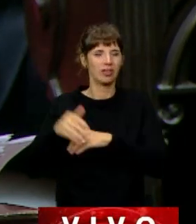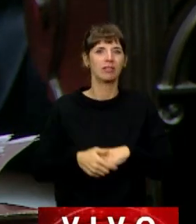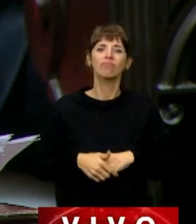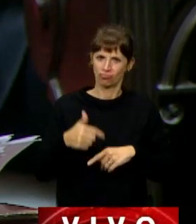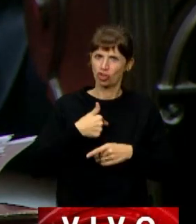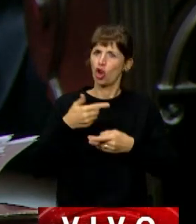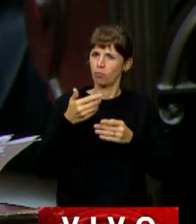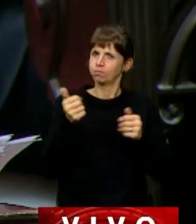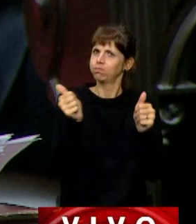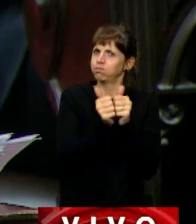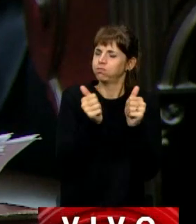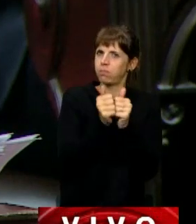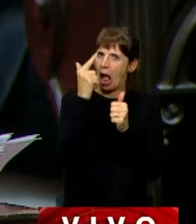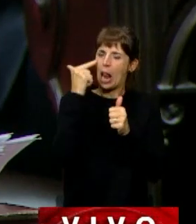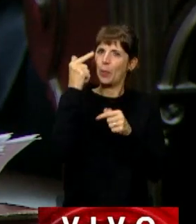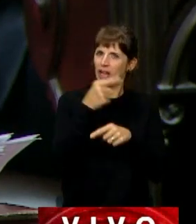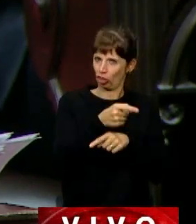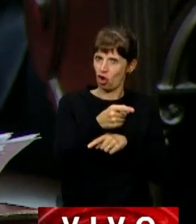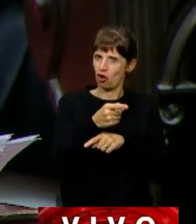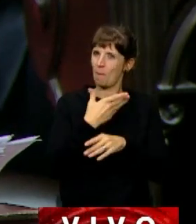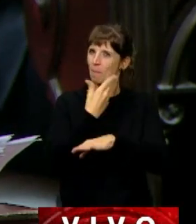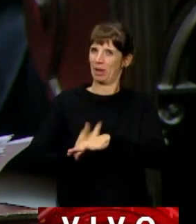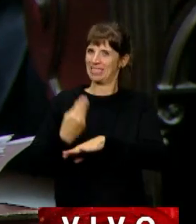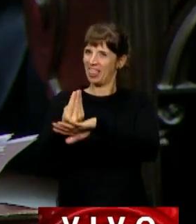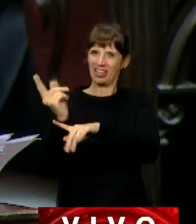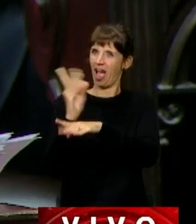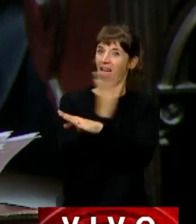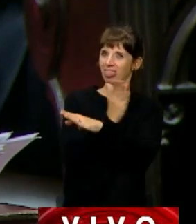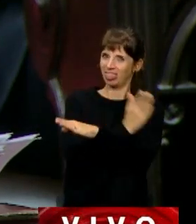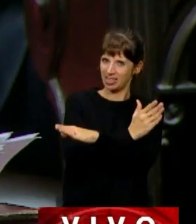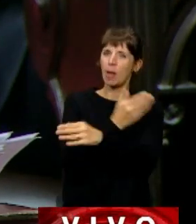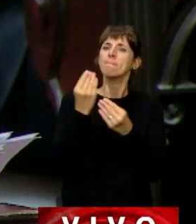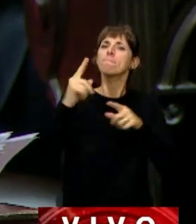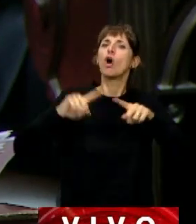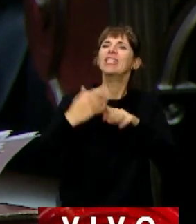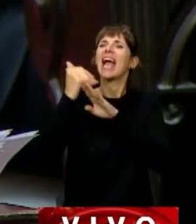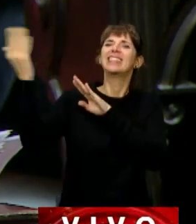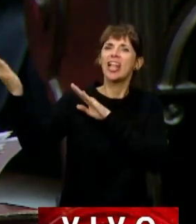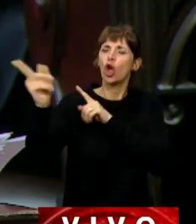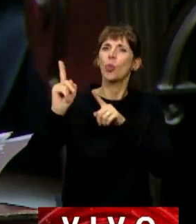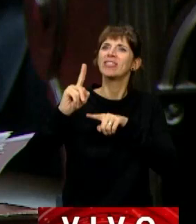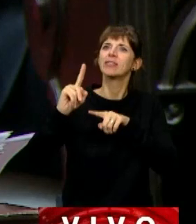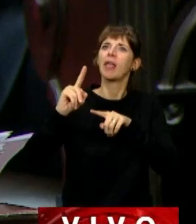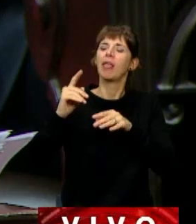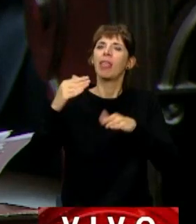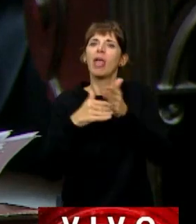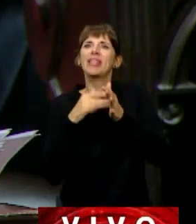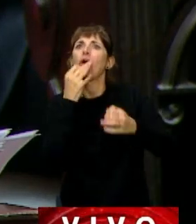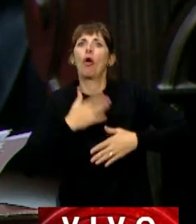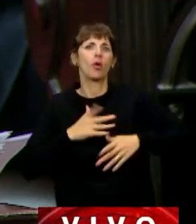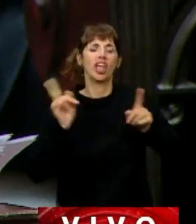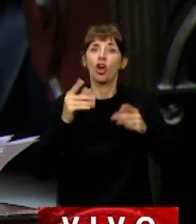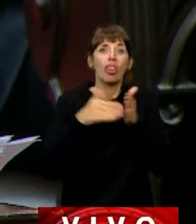de asumir, porque la política exterior no es la que uno quiere hacer, es la que le toca hacer en el momento que se presentan